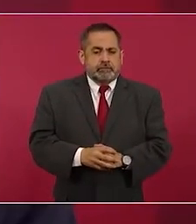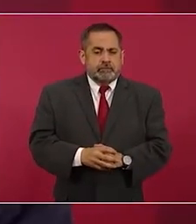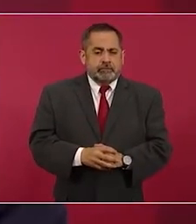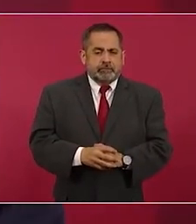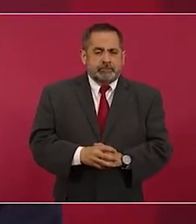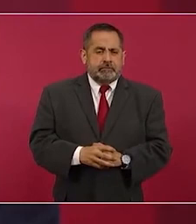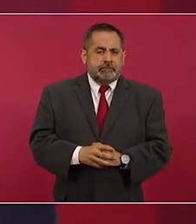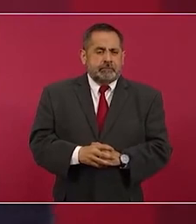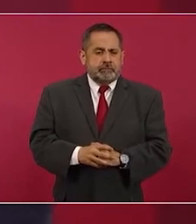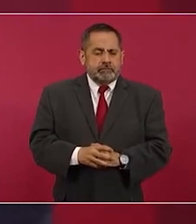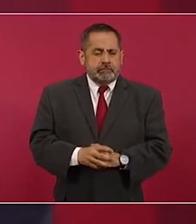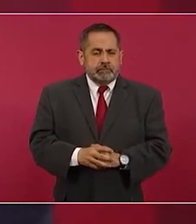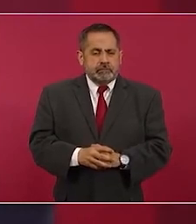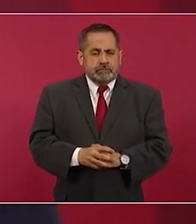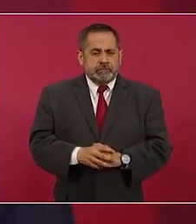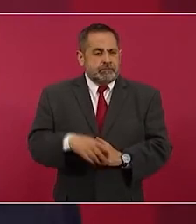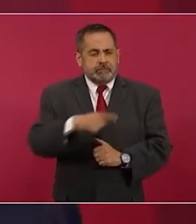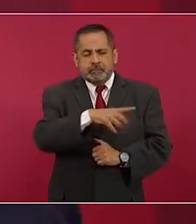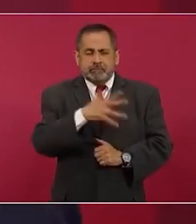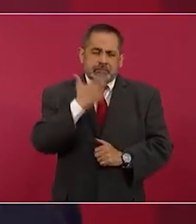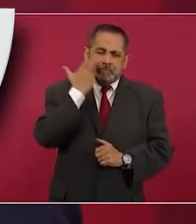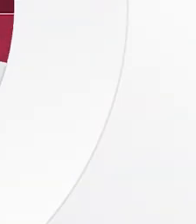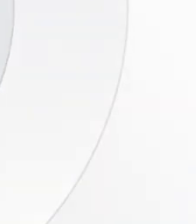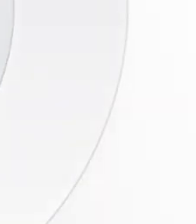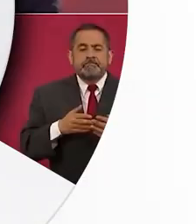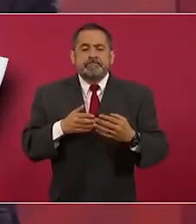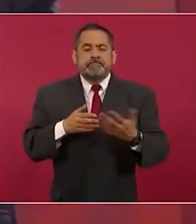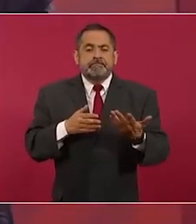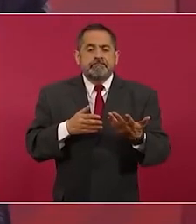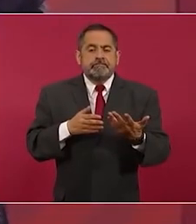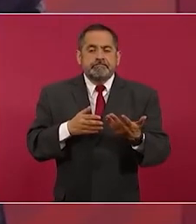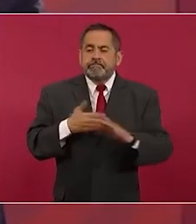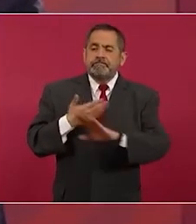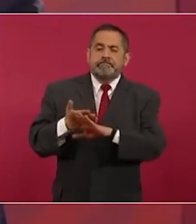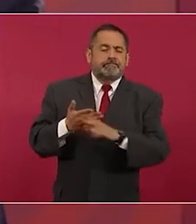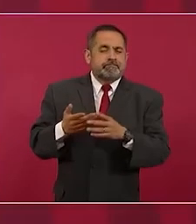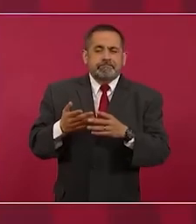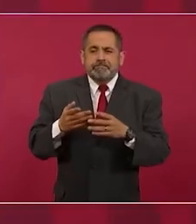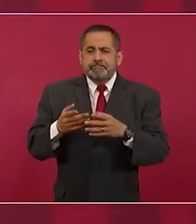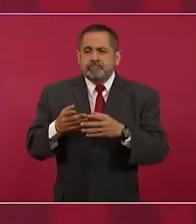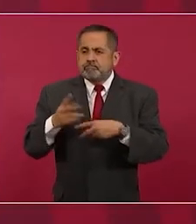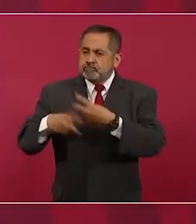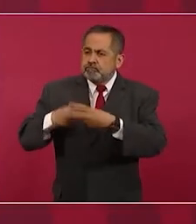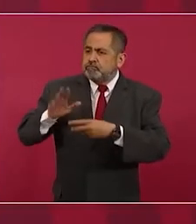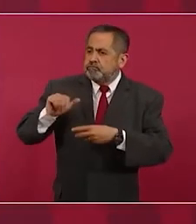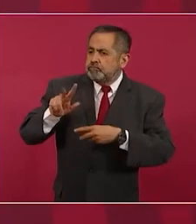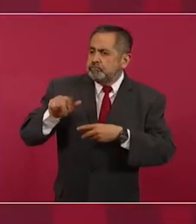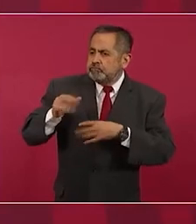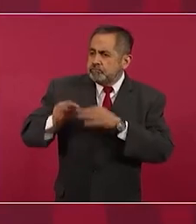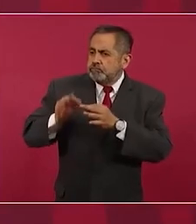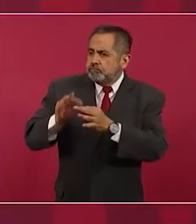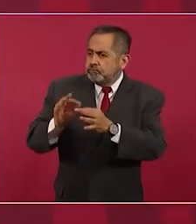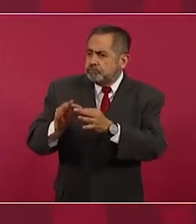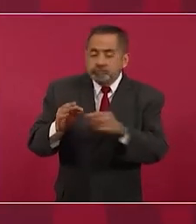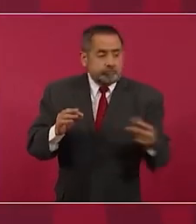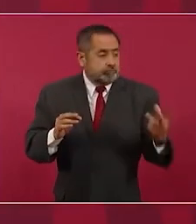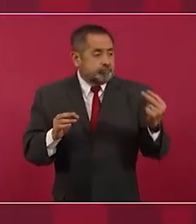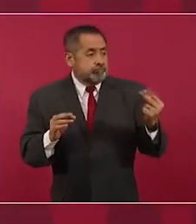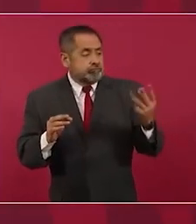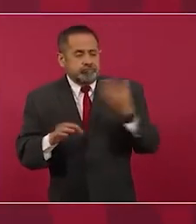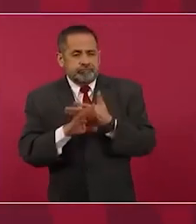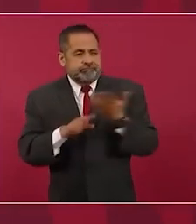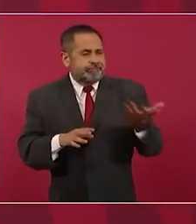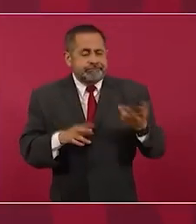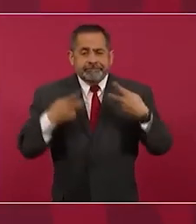Una postura facciosa, corriente, porque el pueblo sí quiere